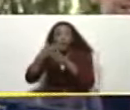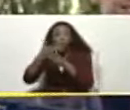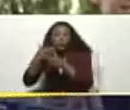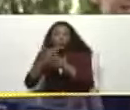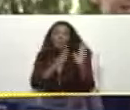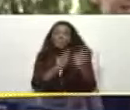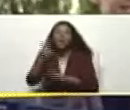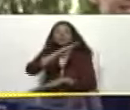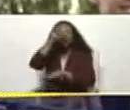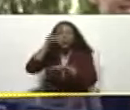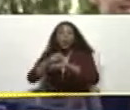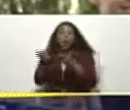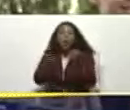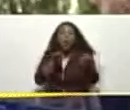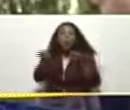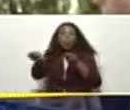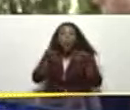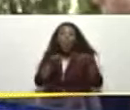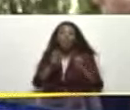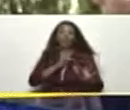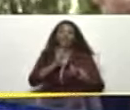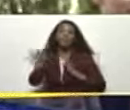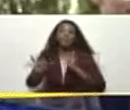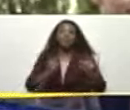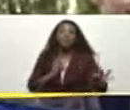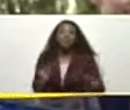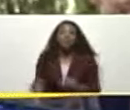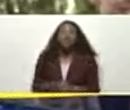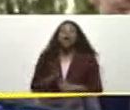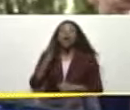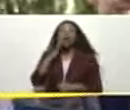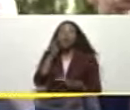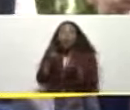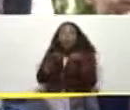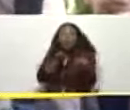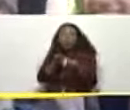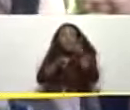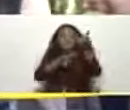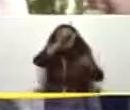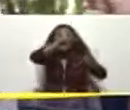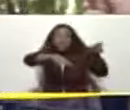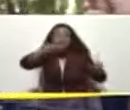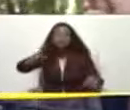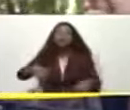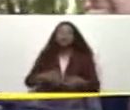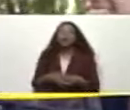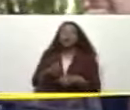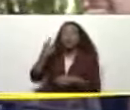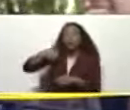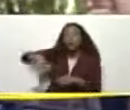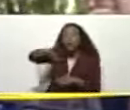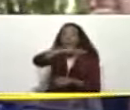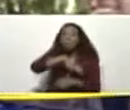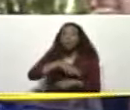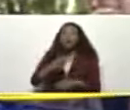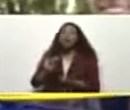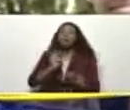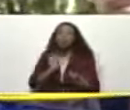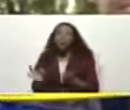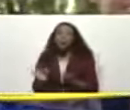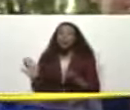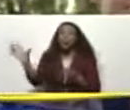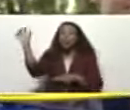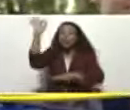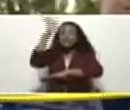con el Plan Nacional de Control de Vectores, donde se están aplicando biocontroladores para el control de los vectores tanto de